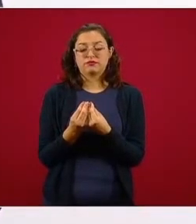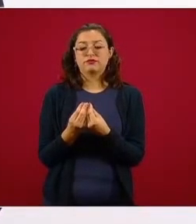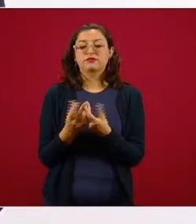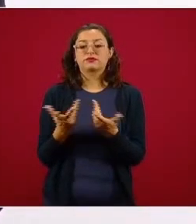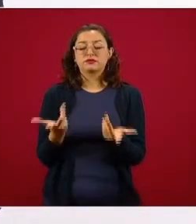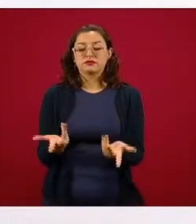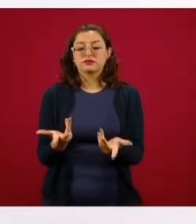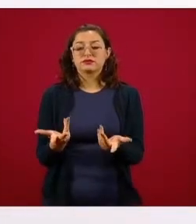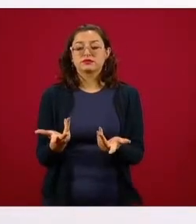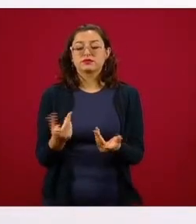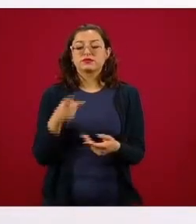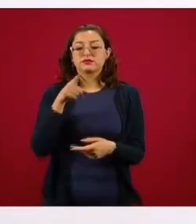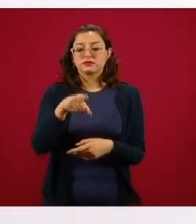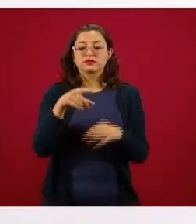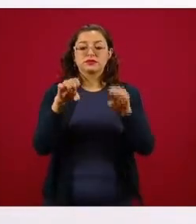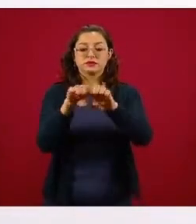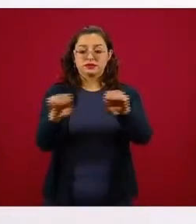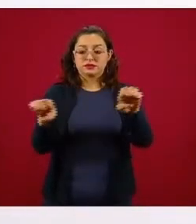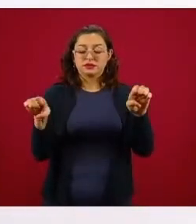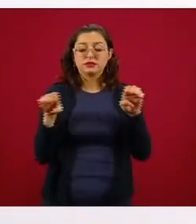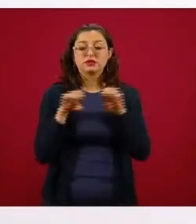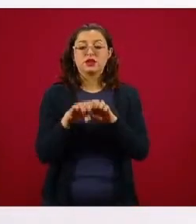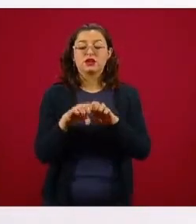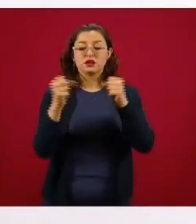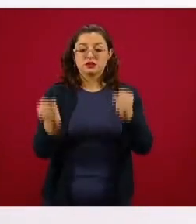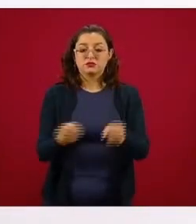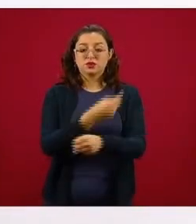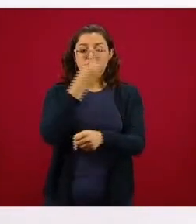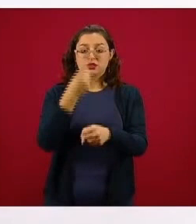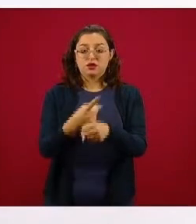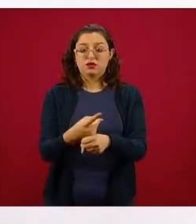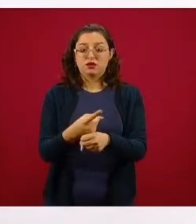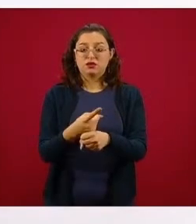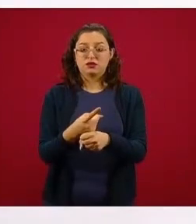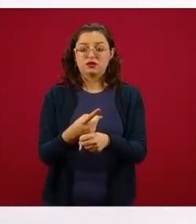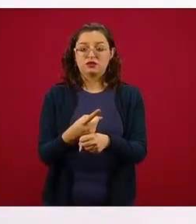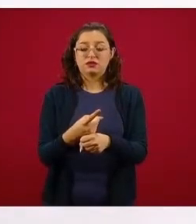en particular del Gabinete de Seguridad.